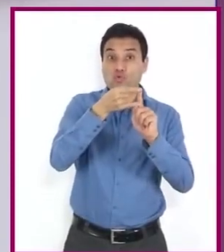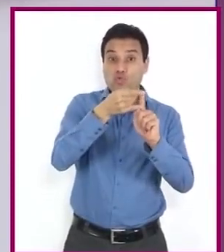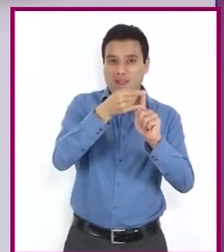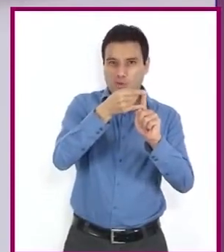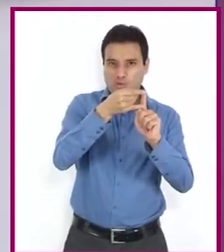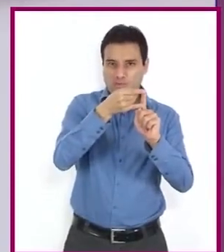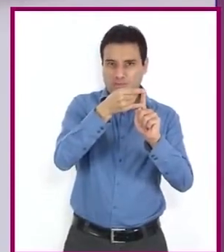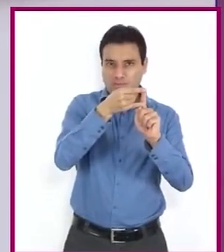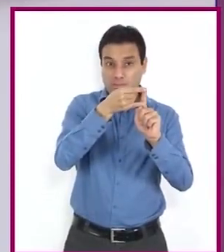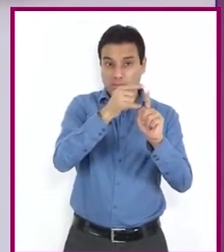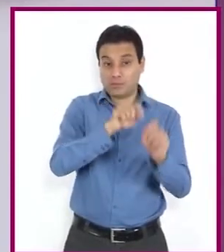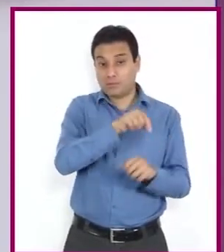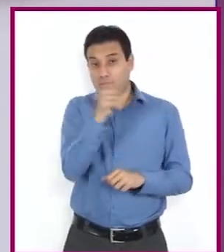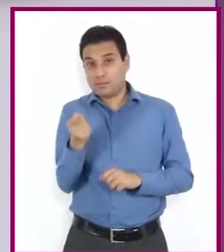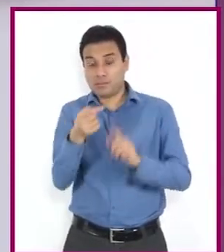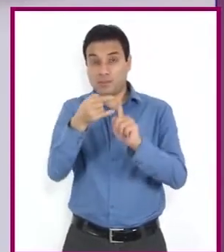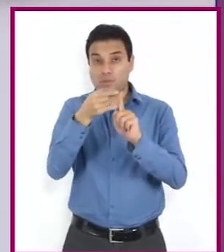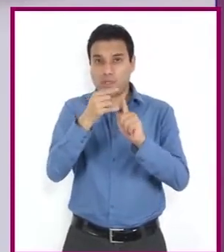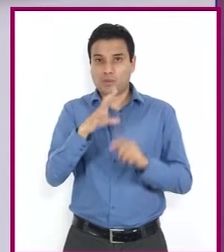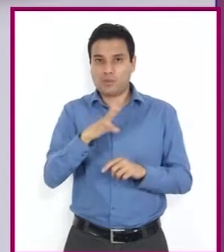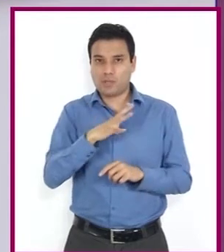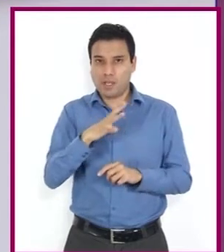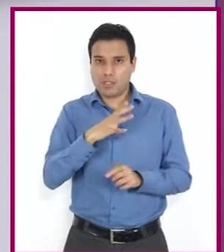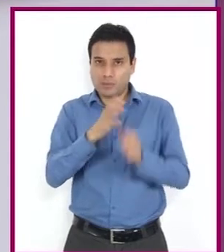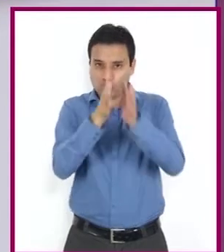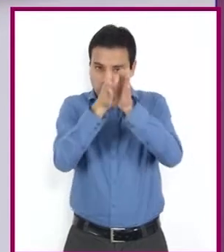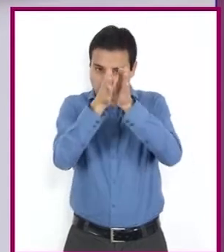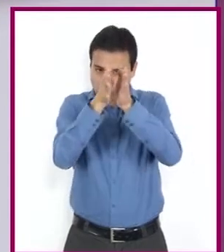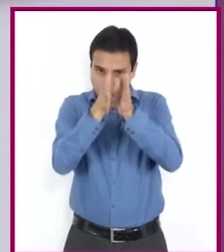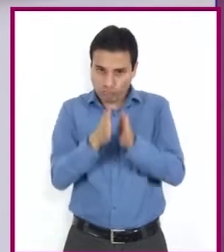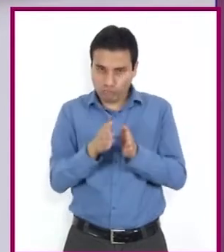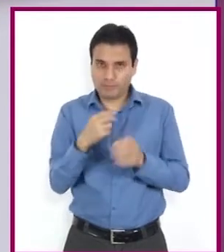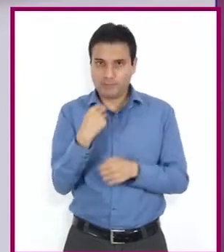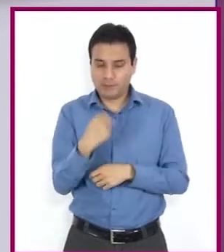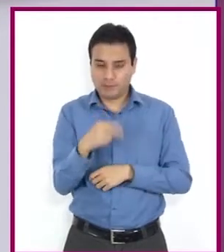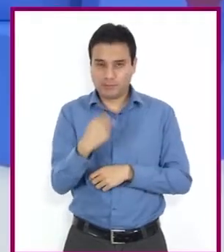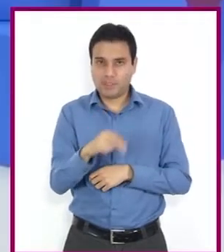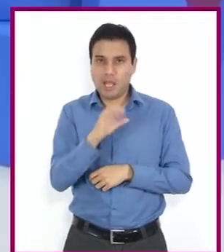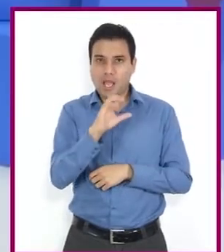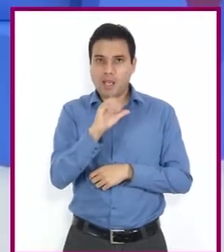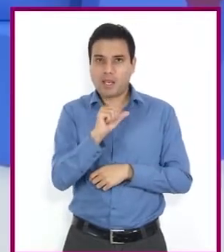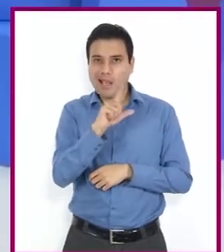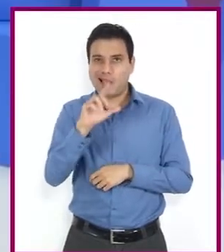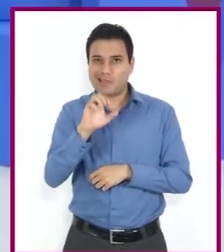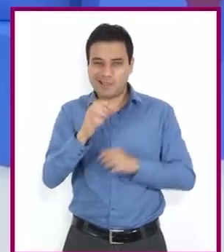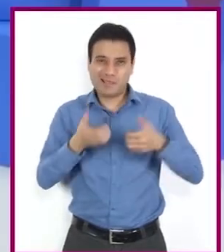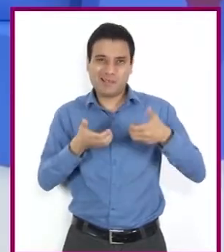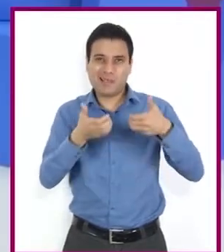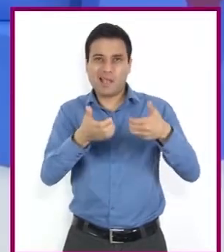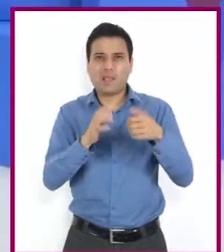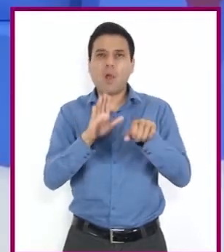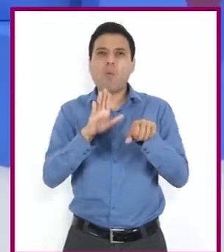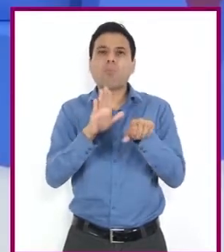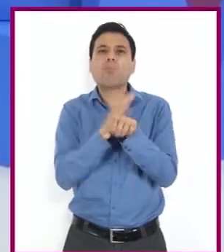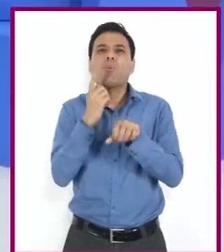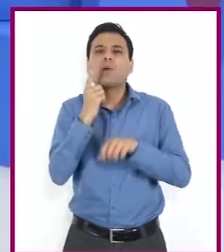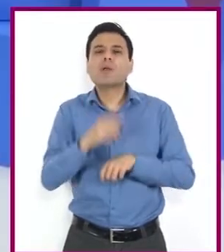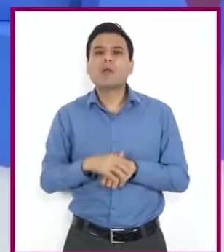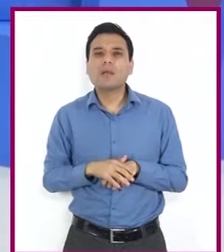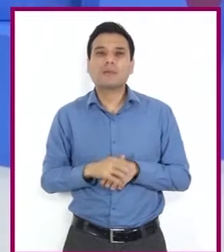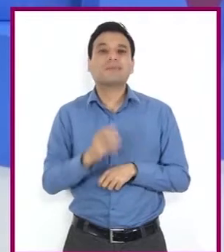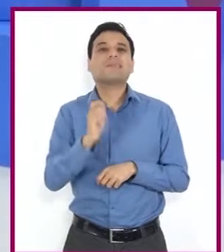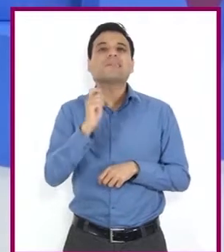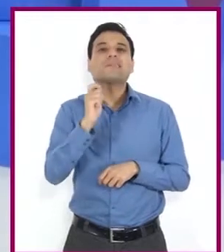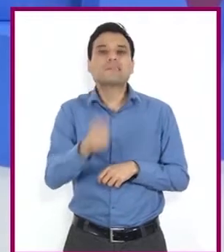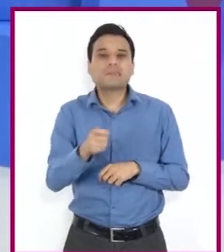calle, y estos espacios de división son importantes, ya que marcan el paso del tiempo y crean